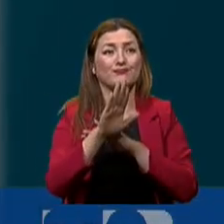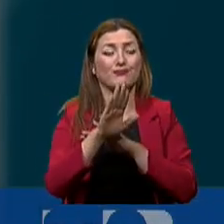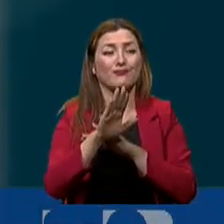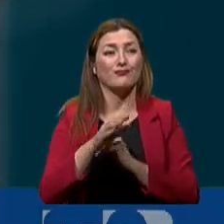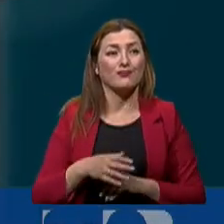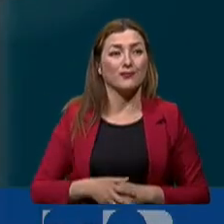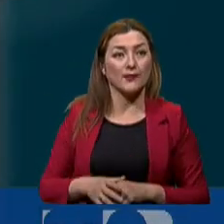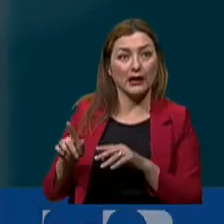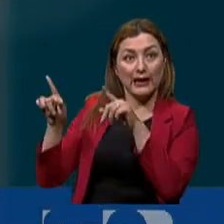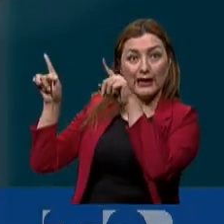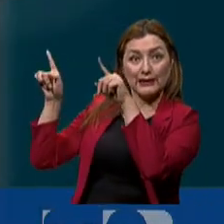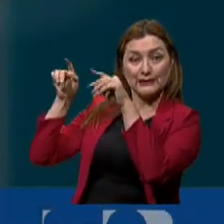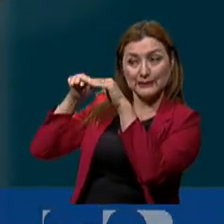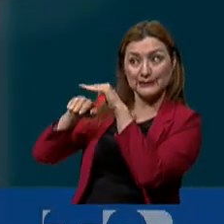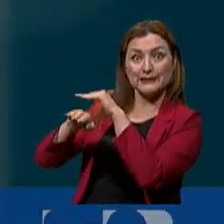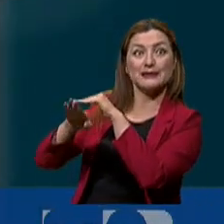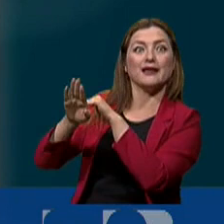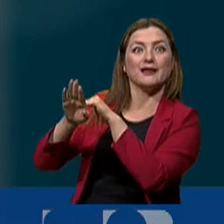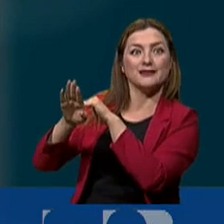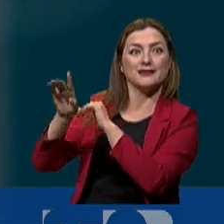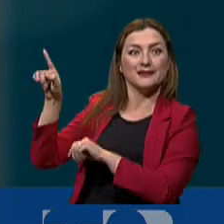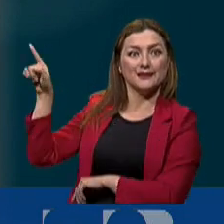a